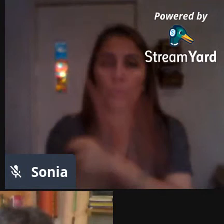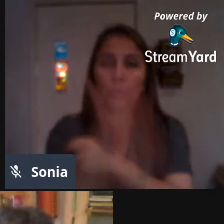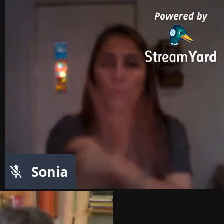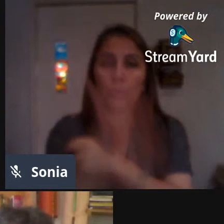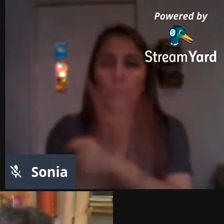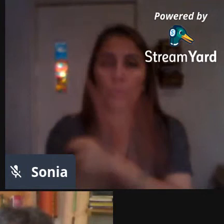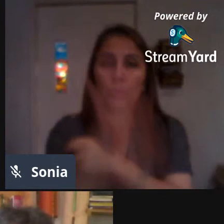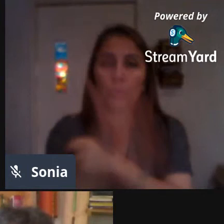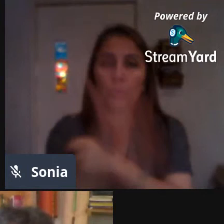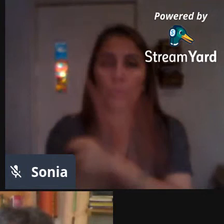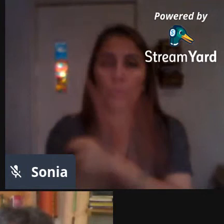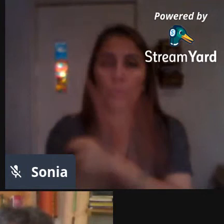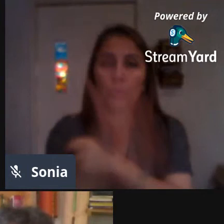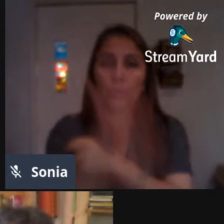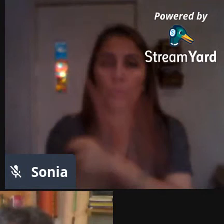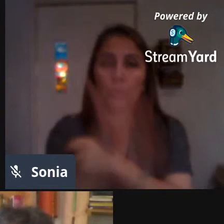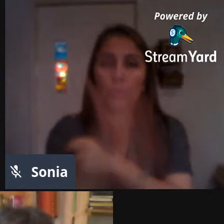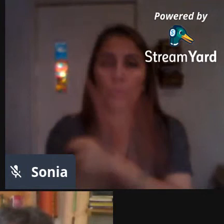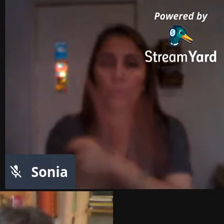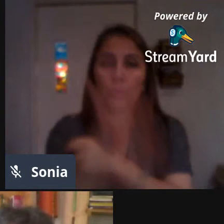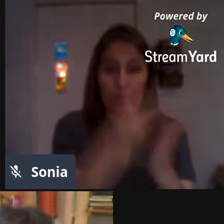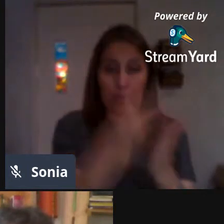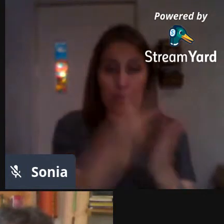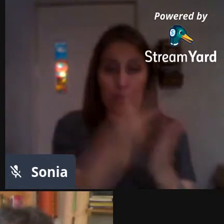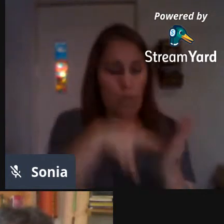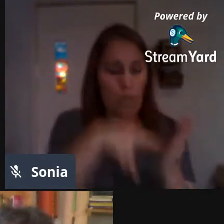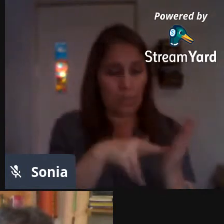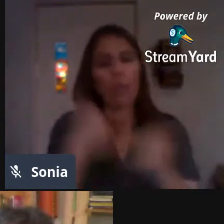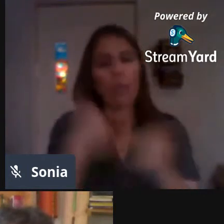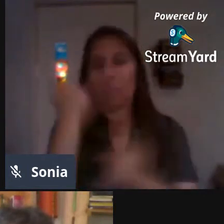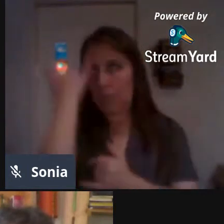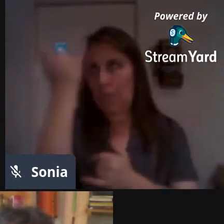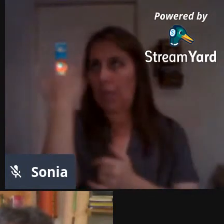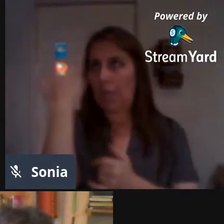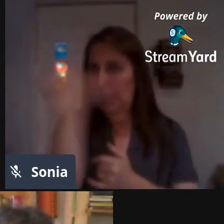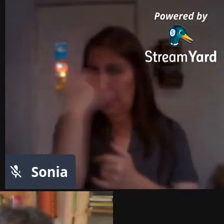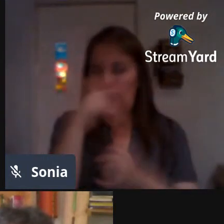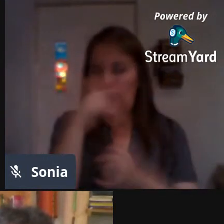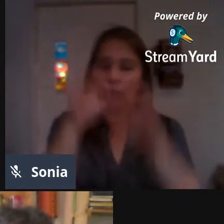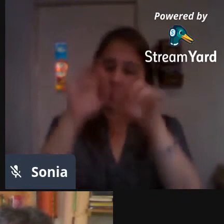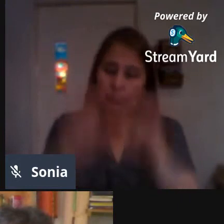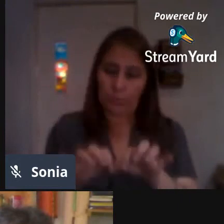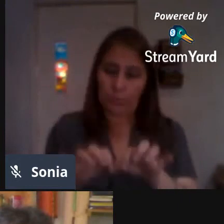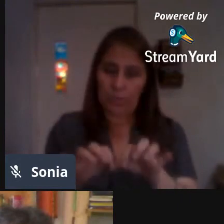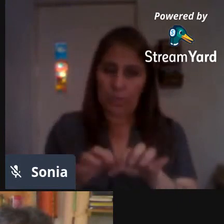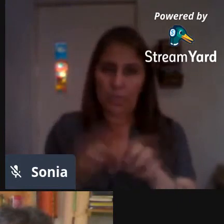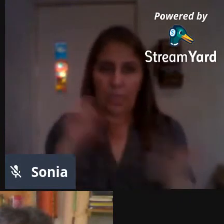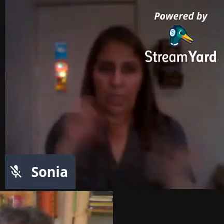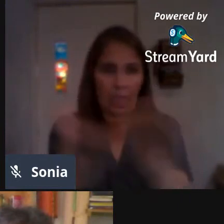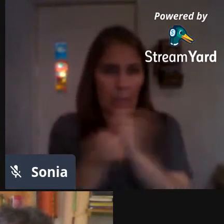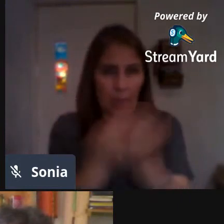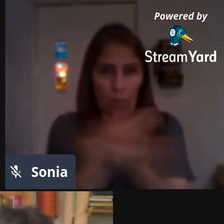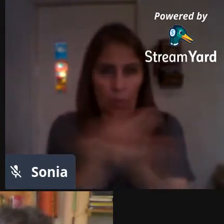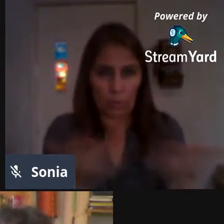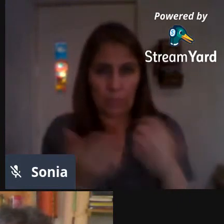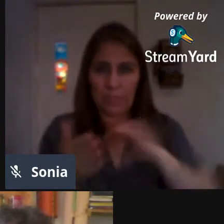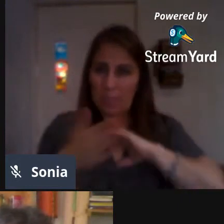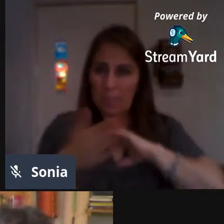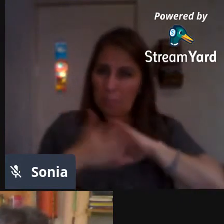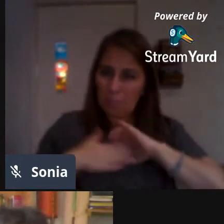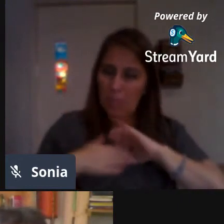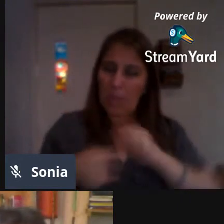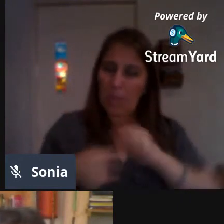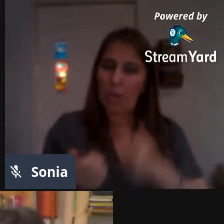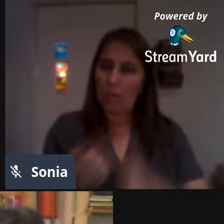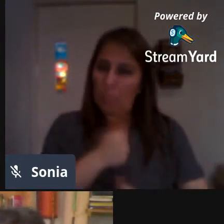en mucho más y justamente creo que se relaciona con lo que dice fernando no es ese propio yo que está ahí también inmerso